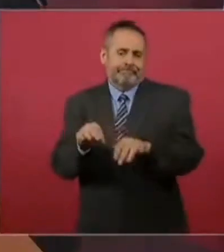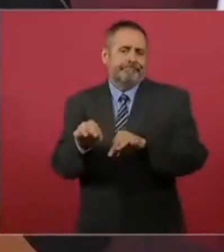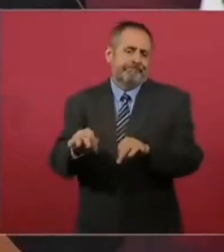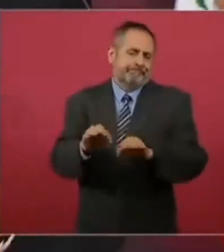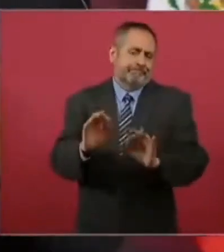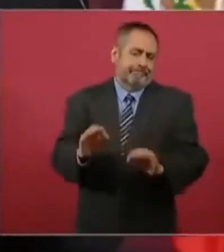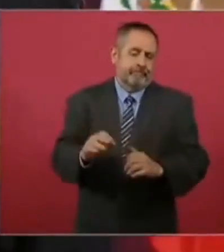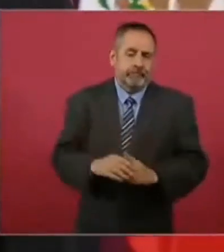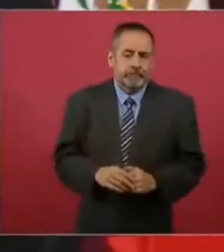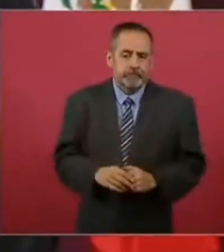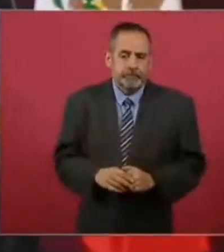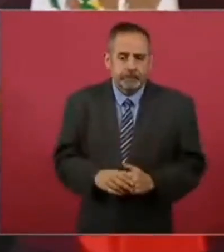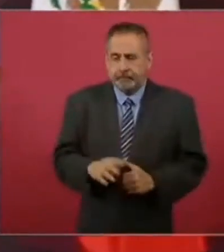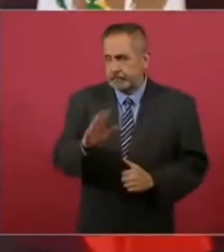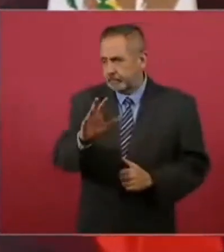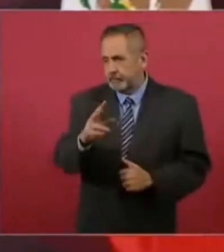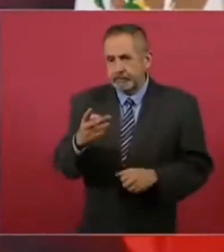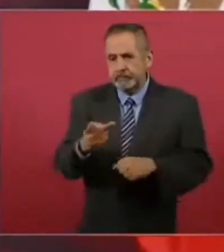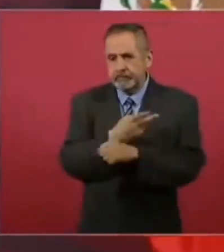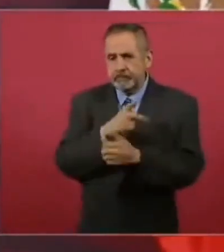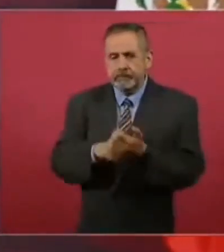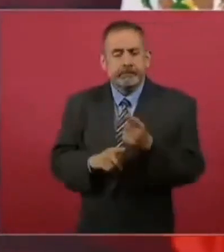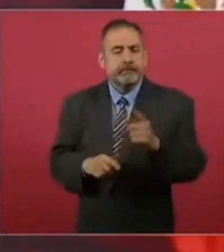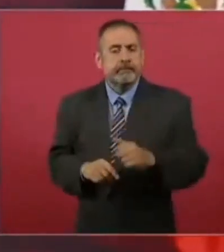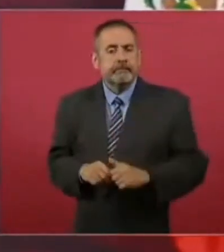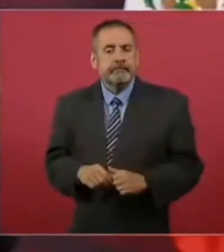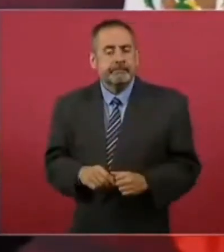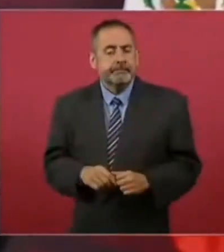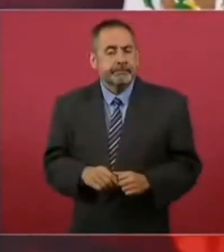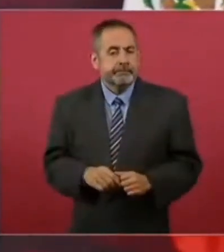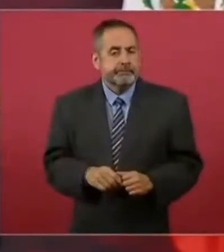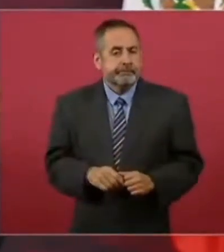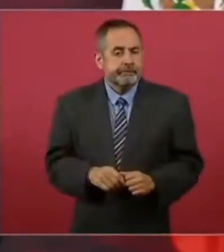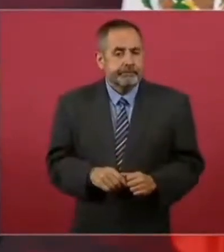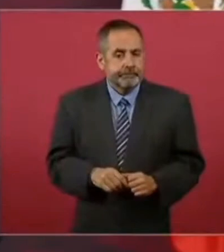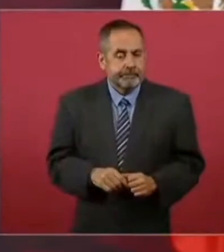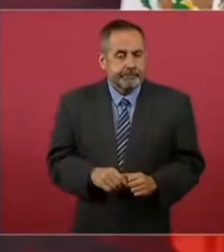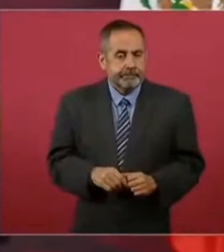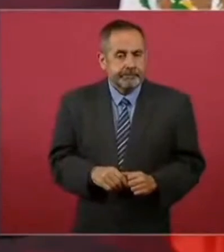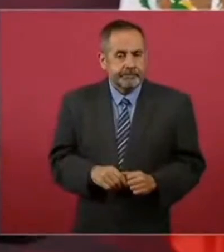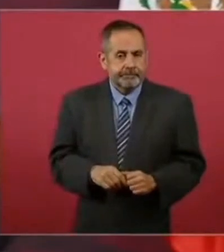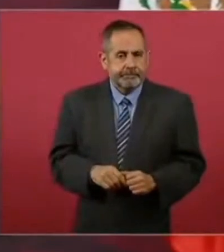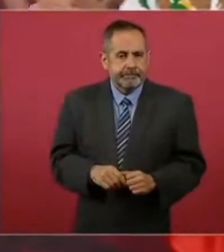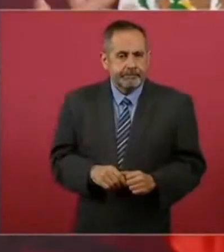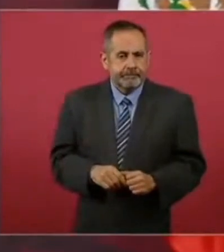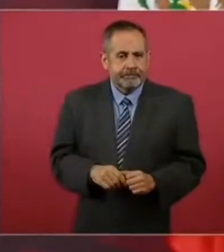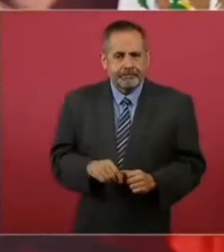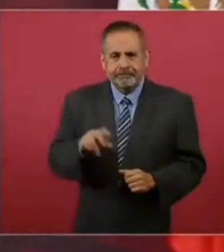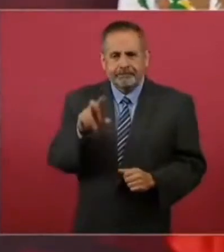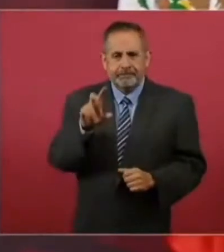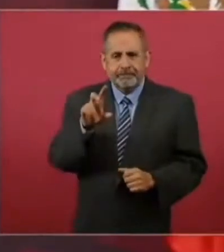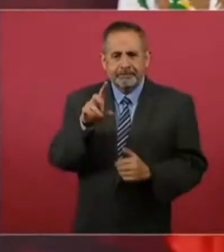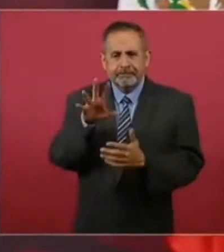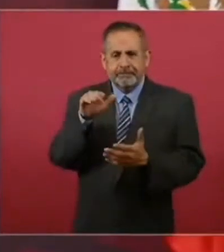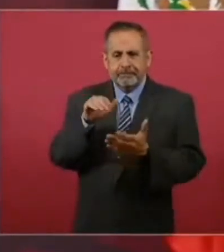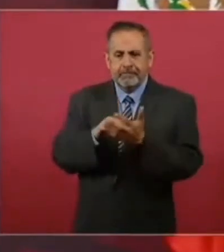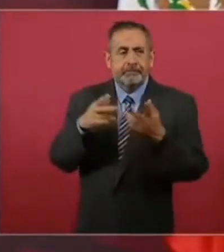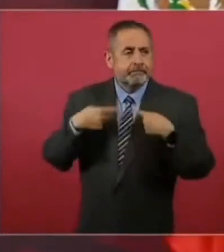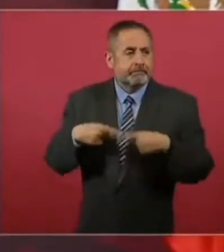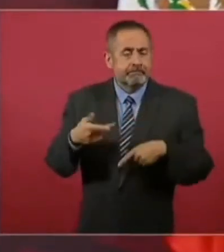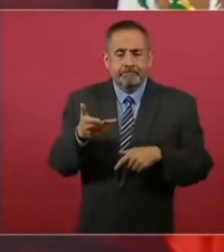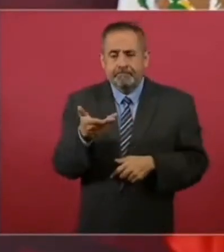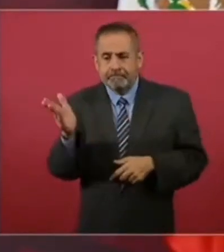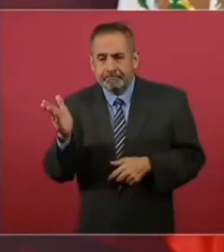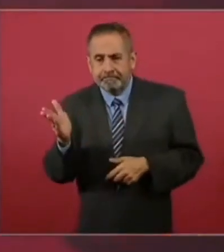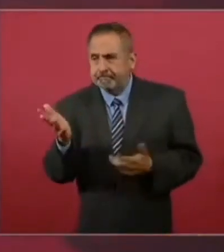Ahora, ¿qué pasa con los 35 mil trabajadores? ¿A dónde se